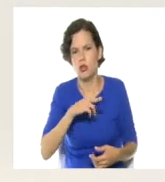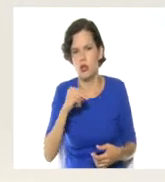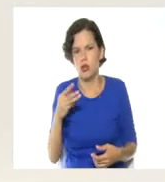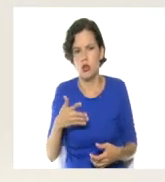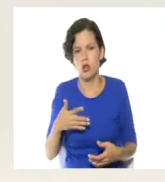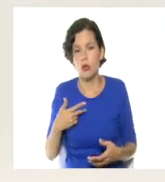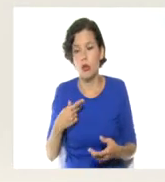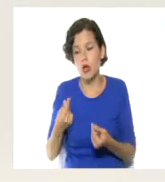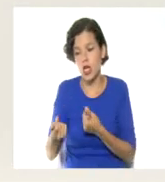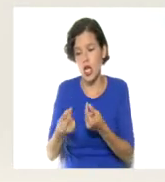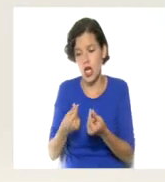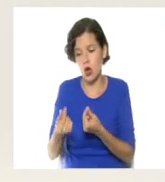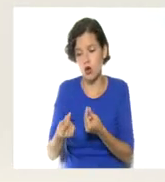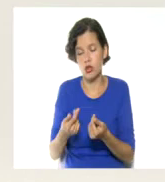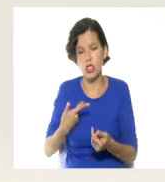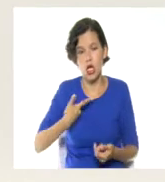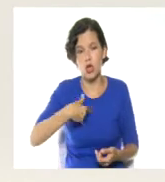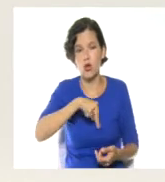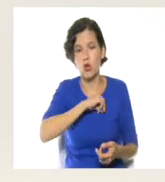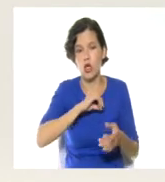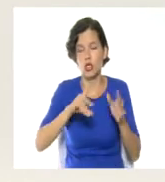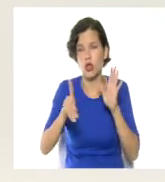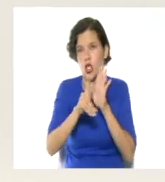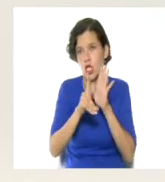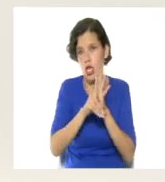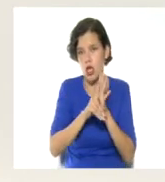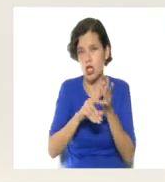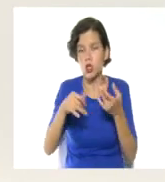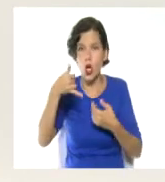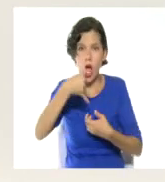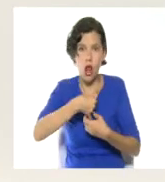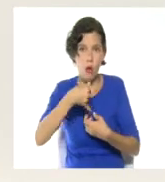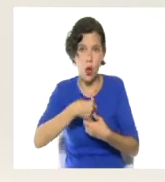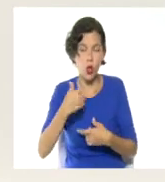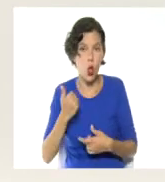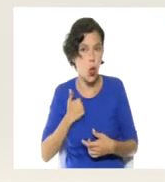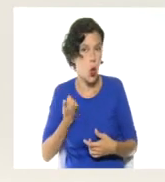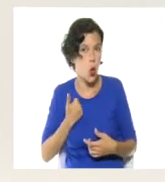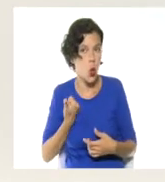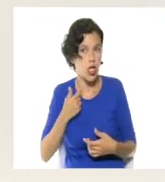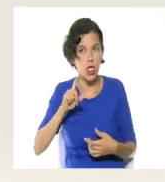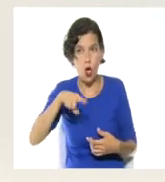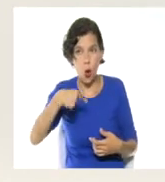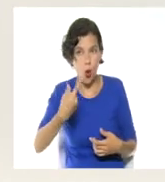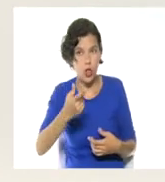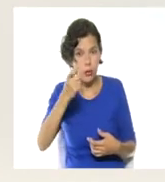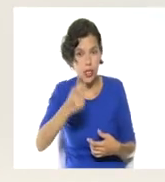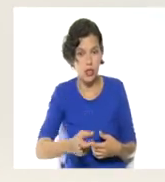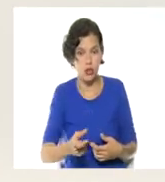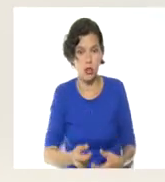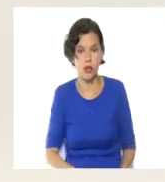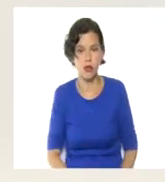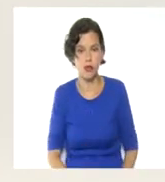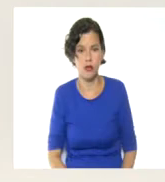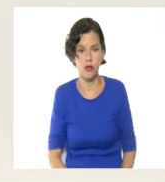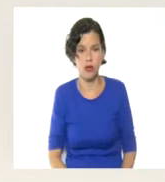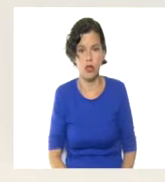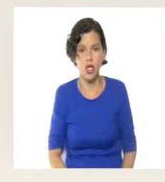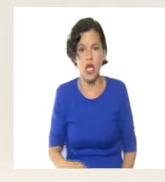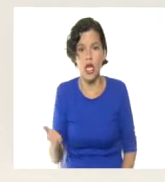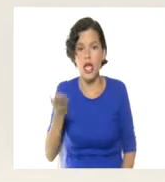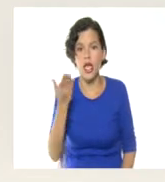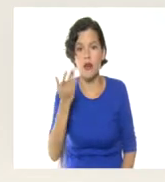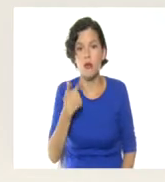podemos negociar nuestro derecho al voto con cualquier otra persona. Es